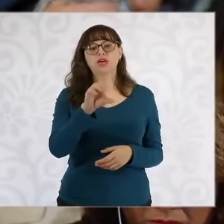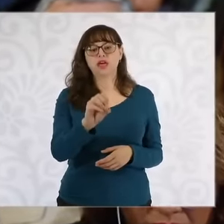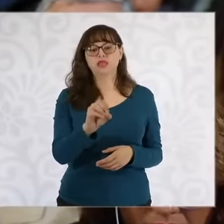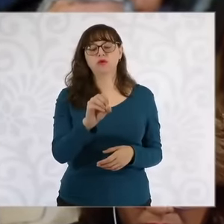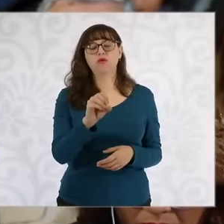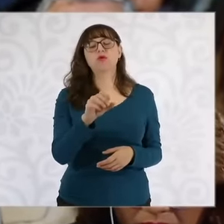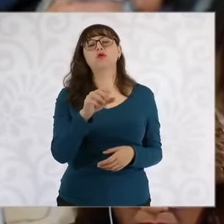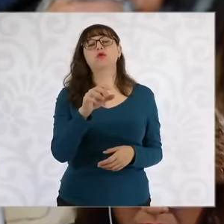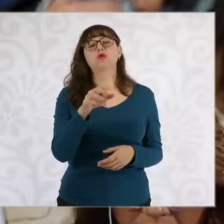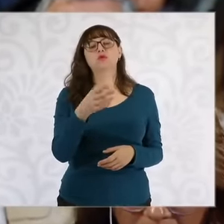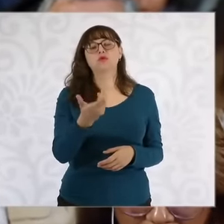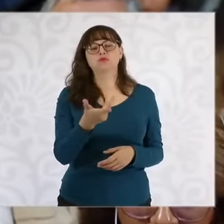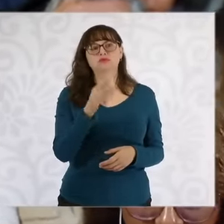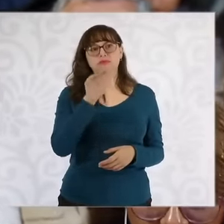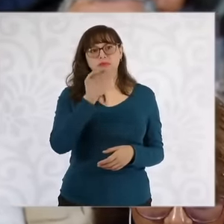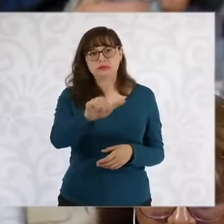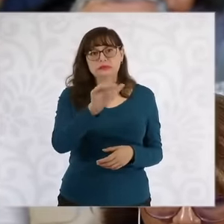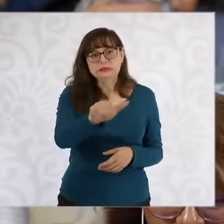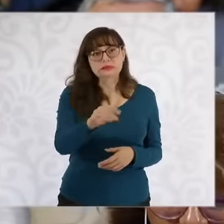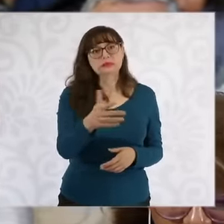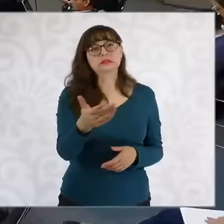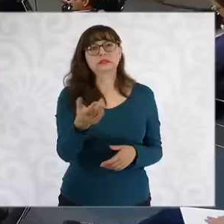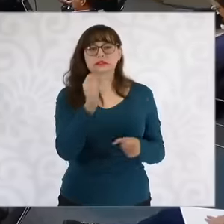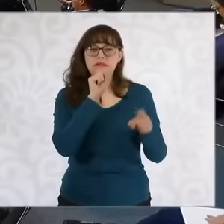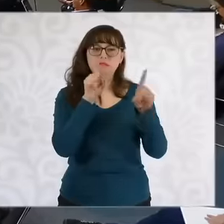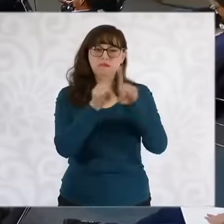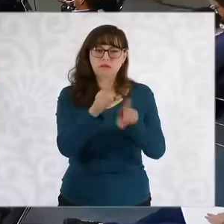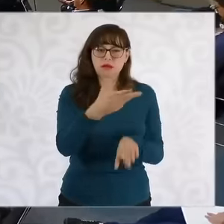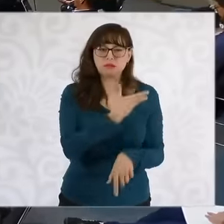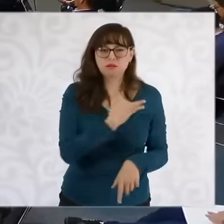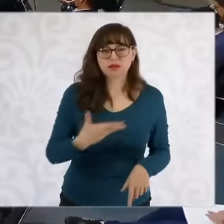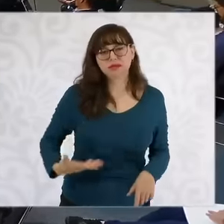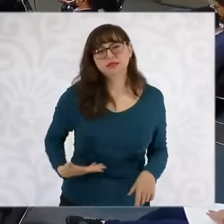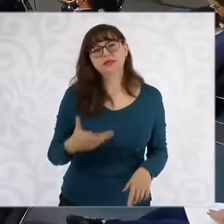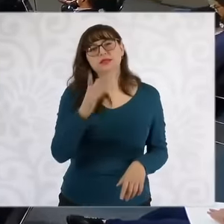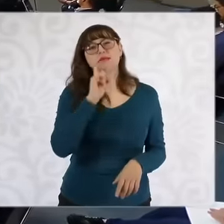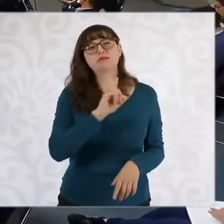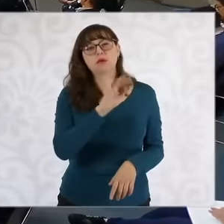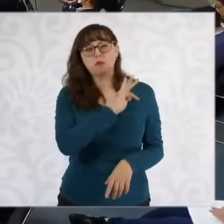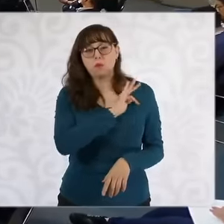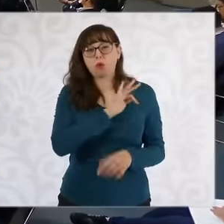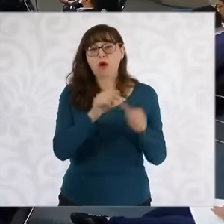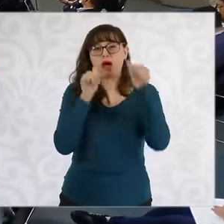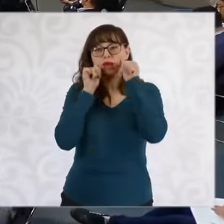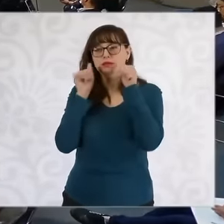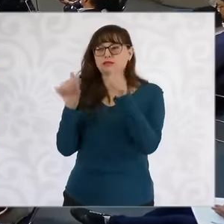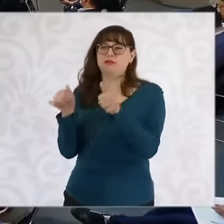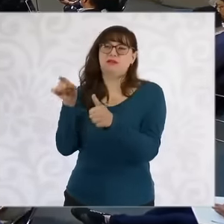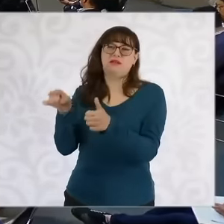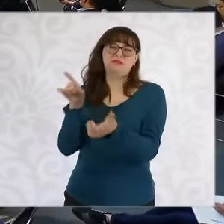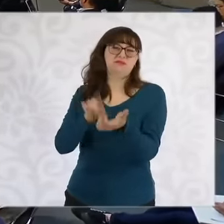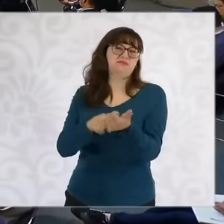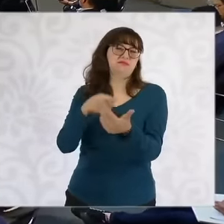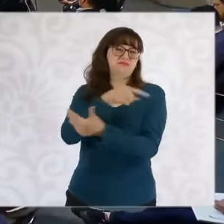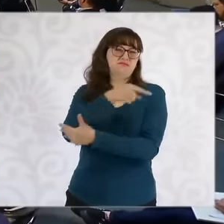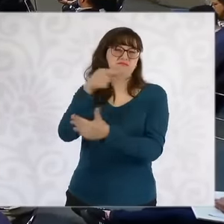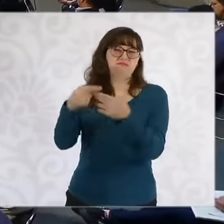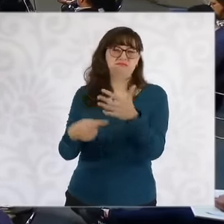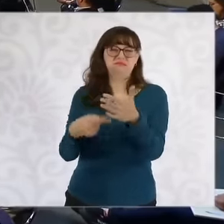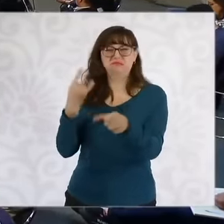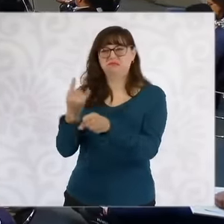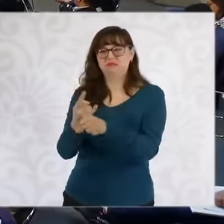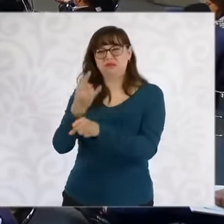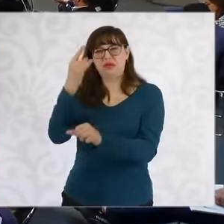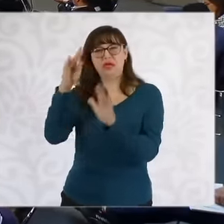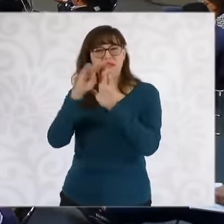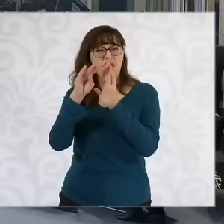centro. Entonces, le piden a usted, presidenta, que se puede actuar ante esta situación, dadas las múltiples violaciones a los